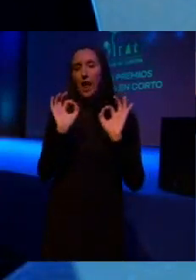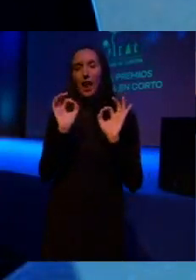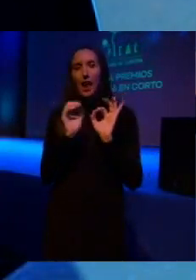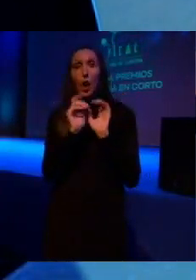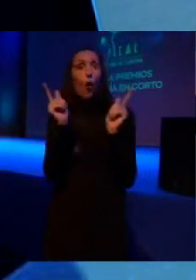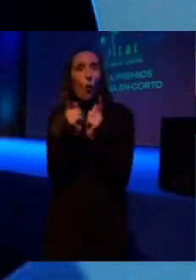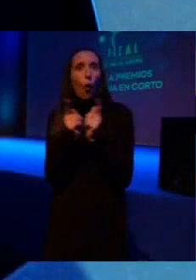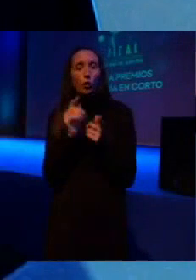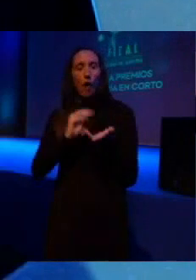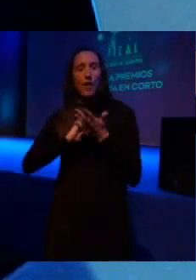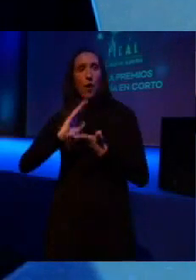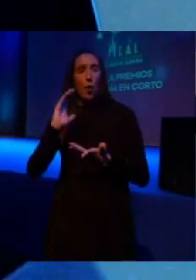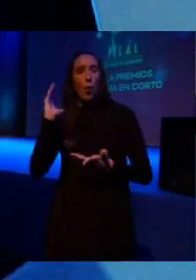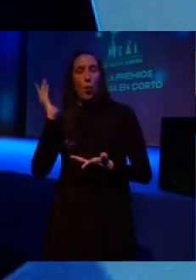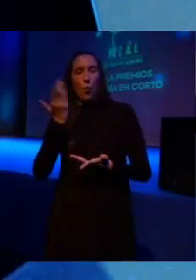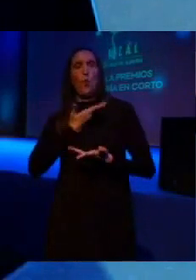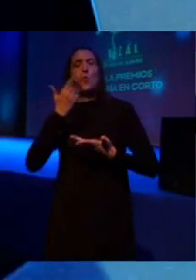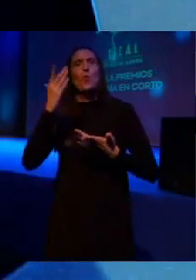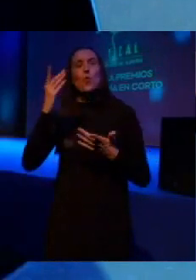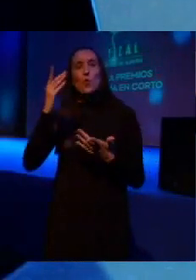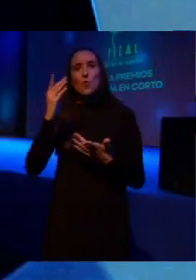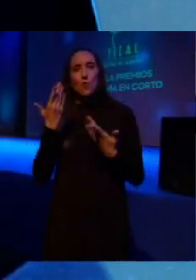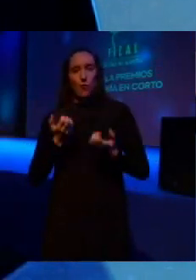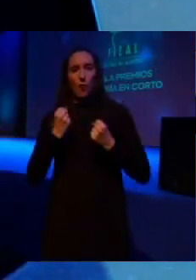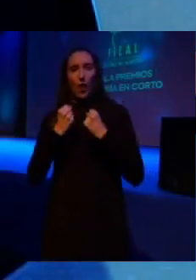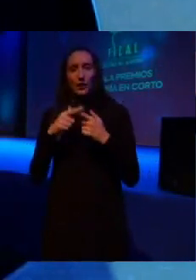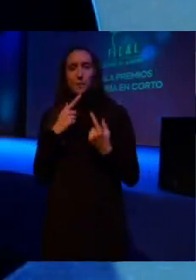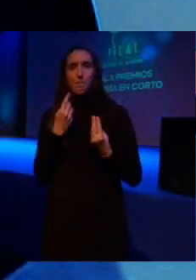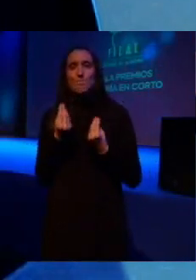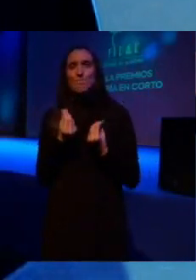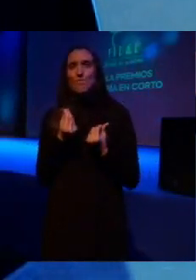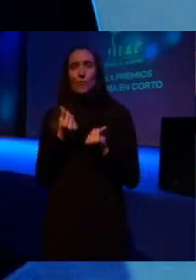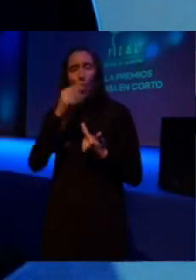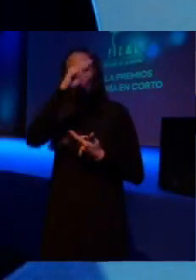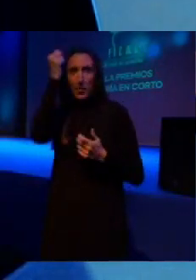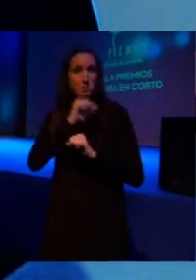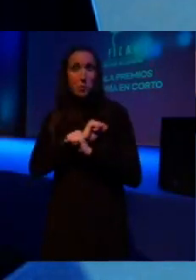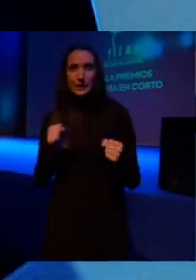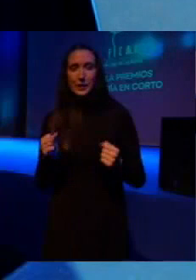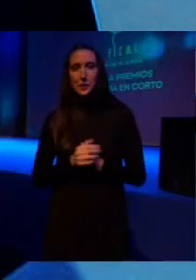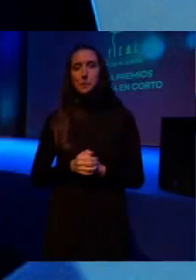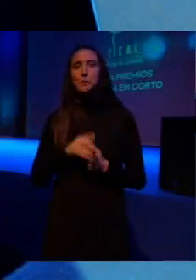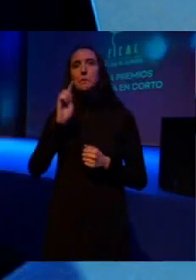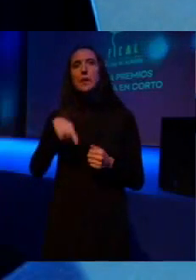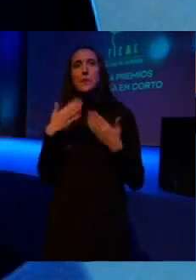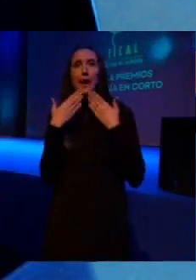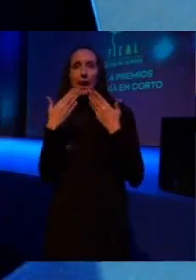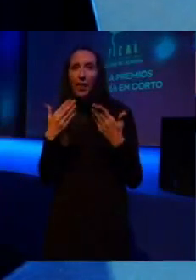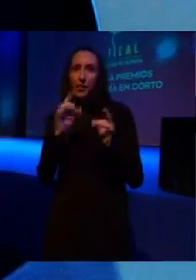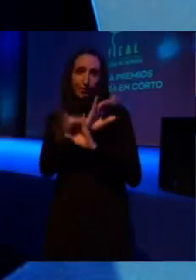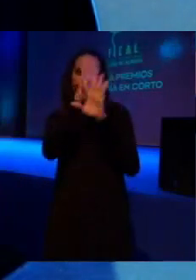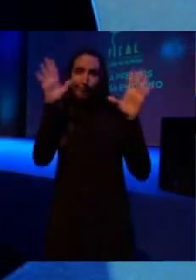veces nos impacta y nos deja con un sabor de boca difícil de olvidar. Gracias, por supuesto, como siempre, a